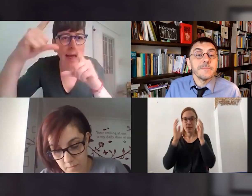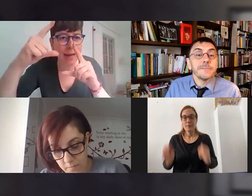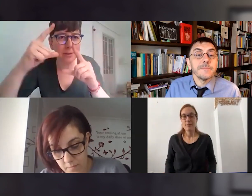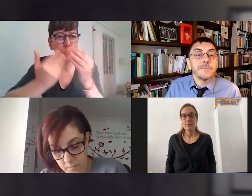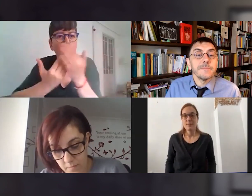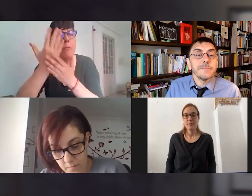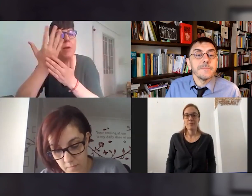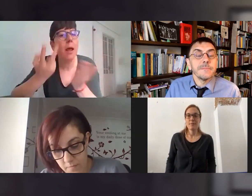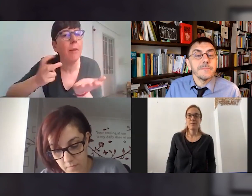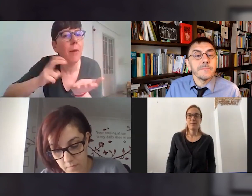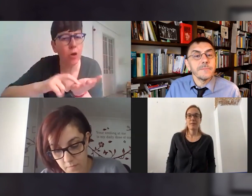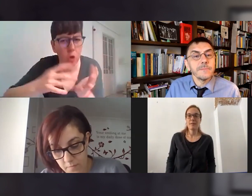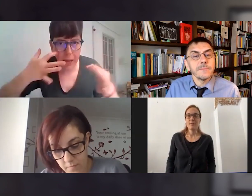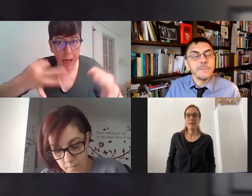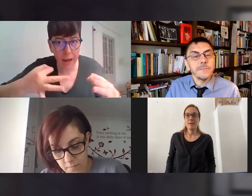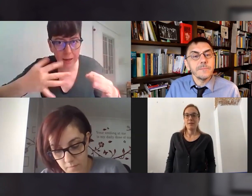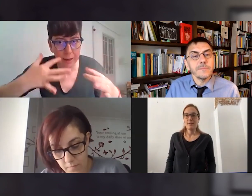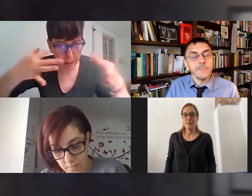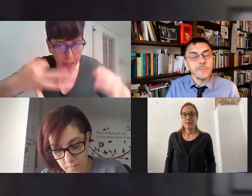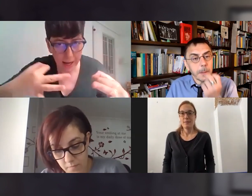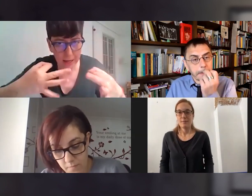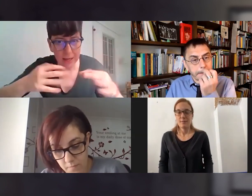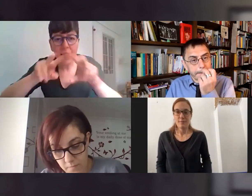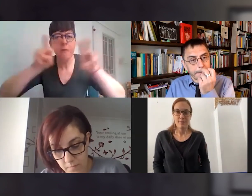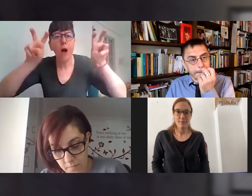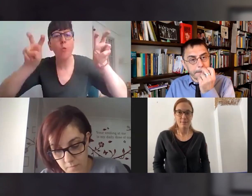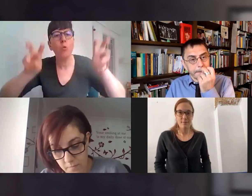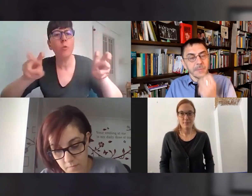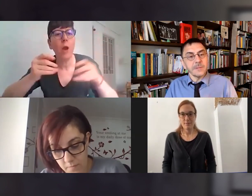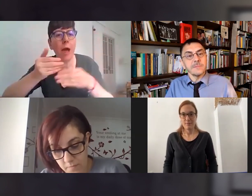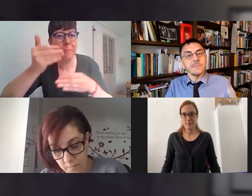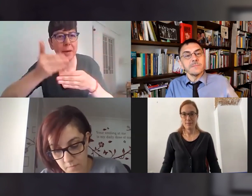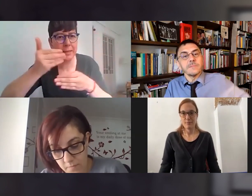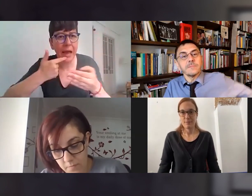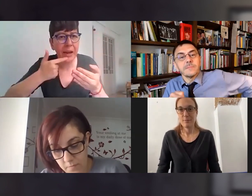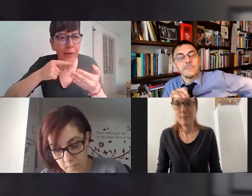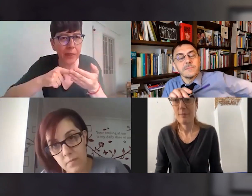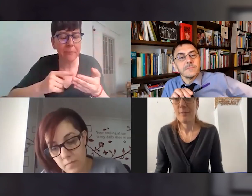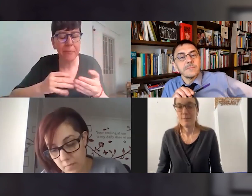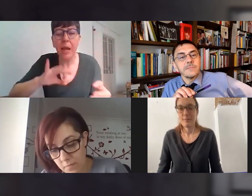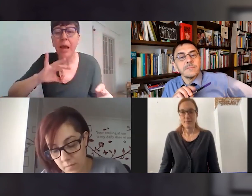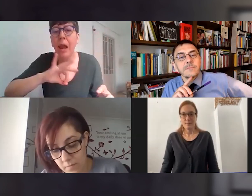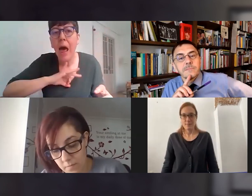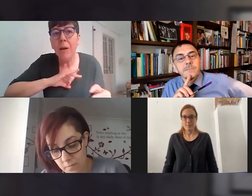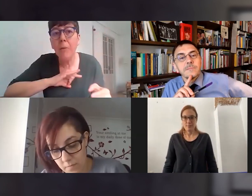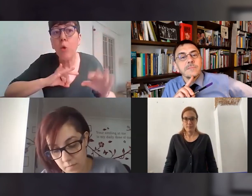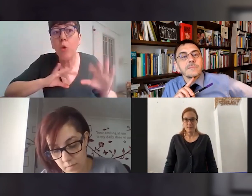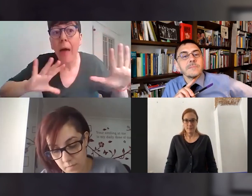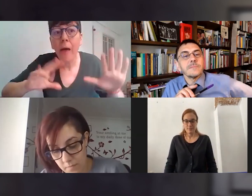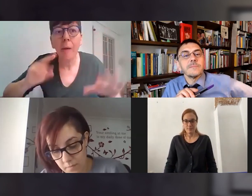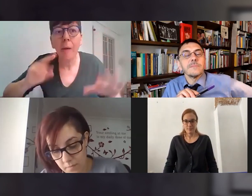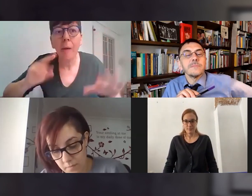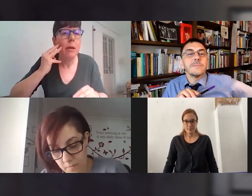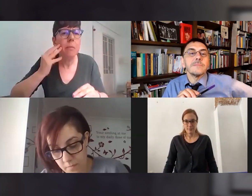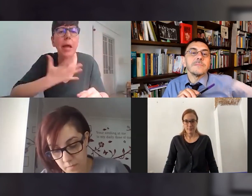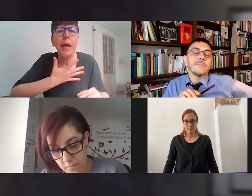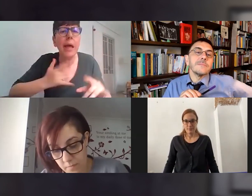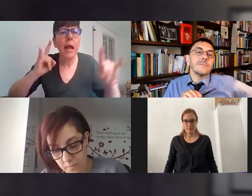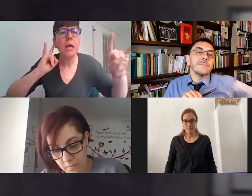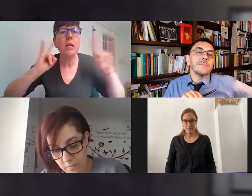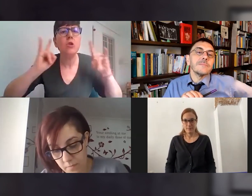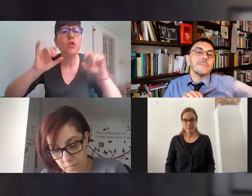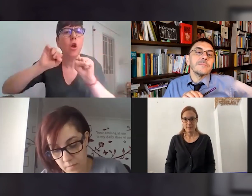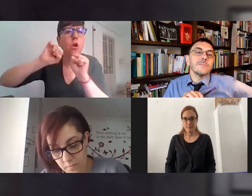Sí, a ver, imaginaros que por la mañana, a ver, me levanto y os cuento la realidad, ¿vale? Empiezas a ver titulares de